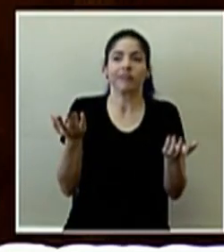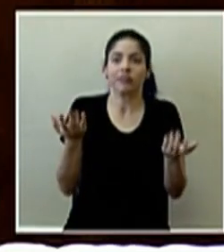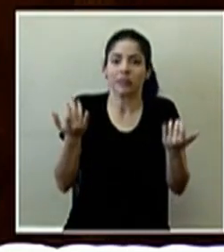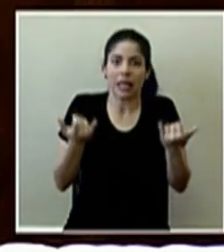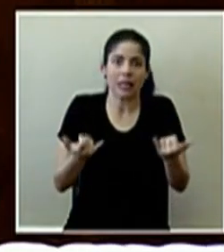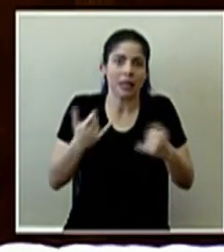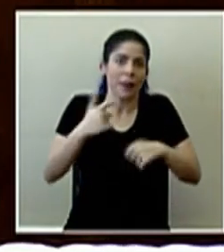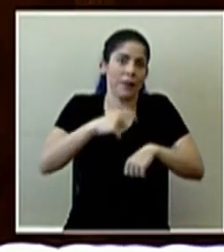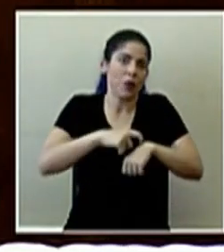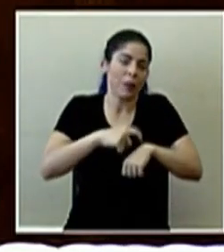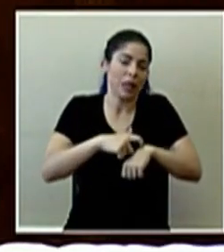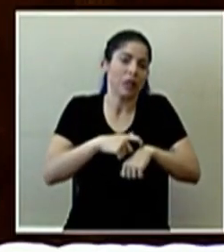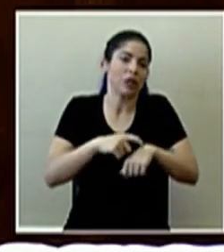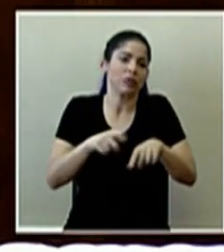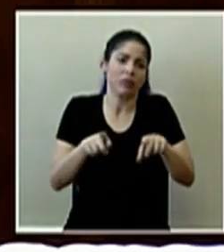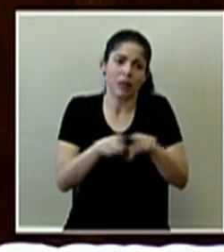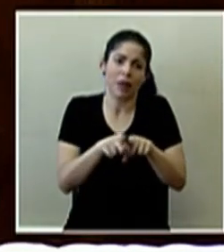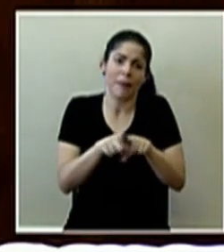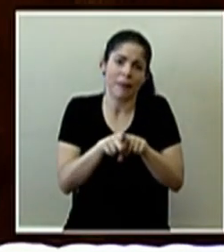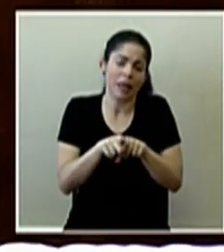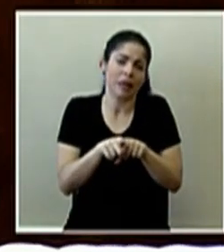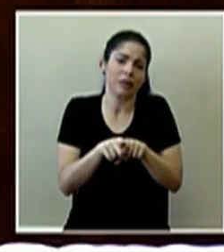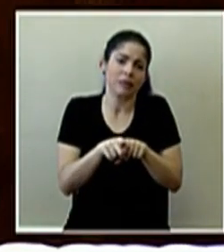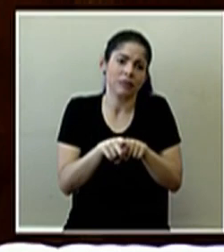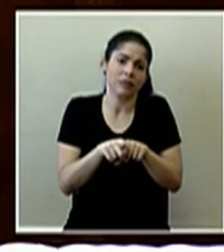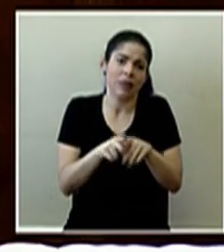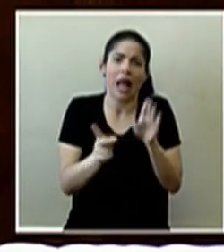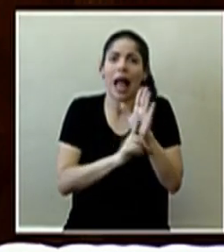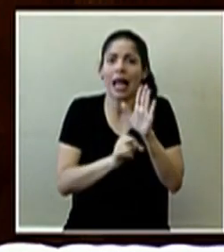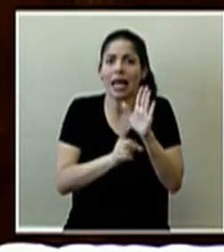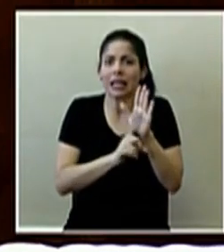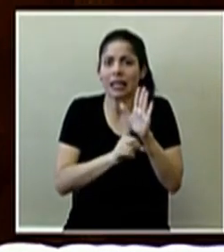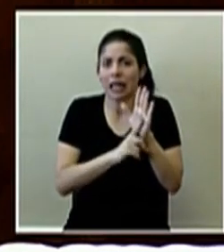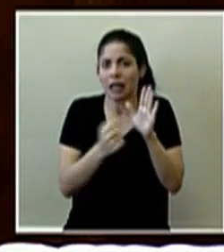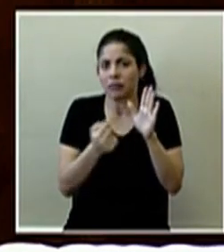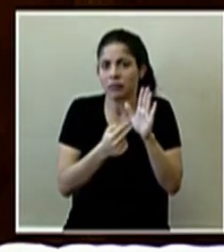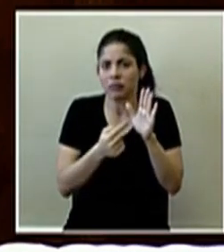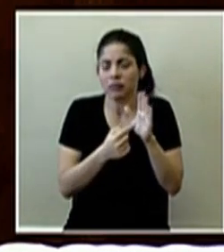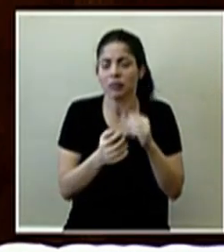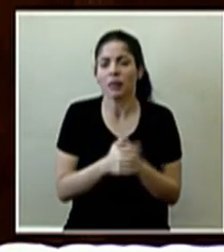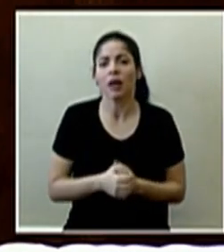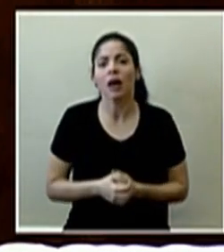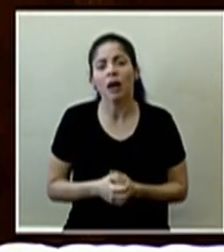en este momento estaríamos también en la alerta, ¿verdad?